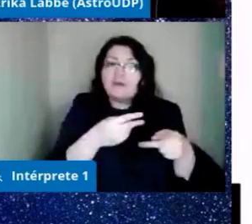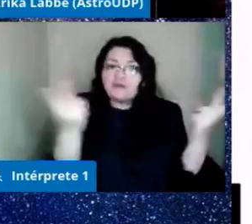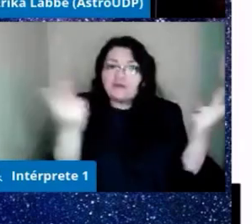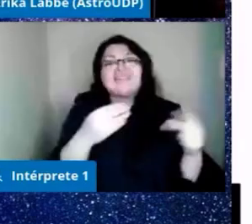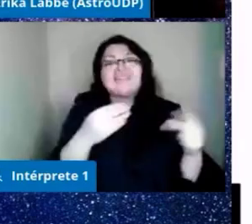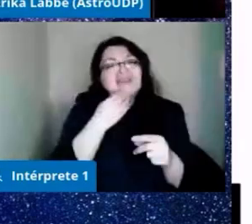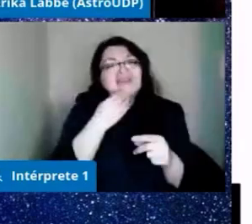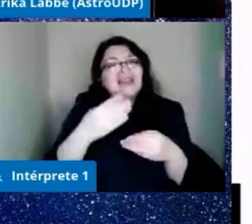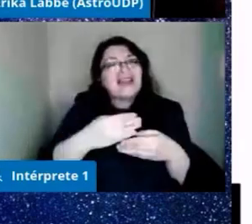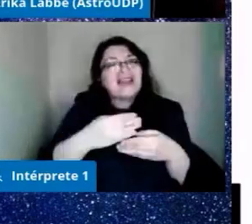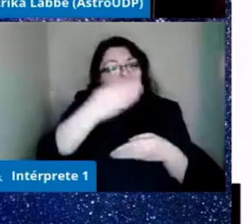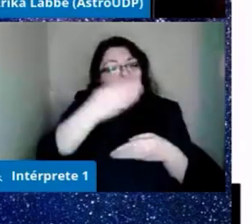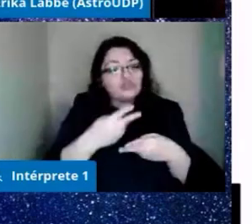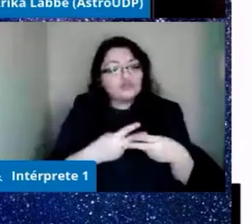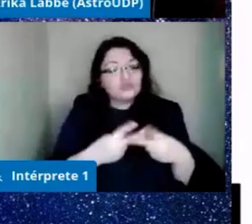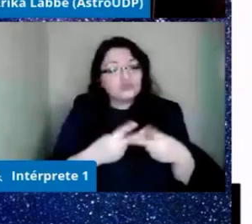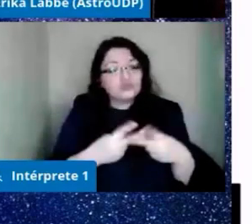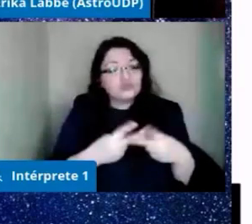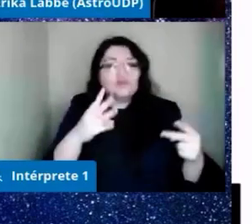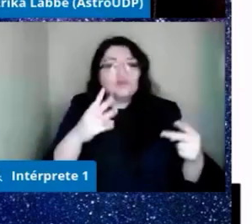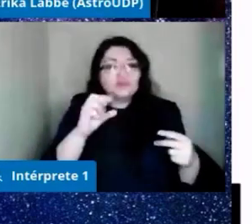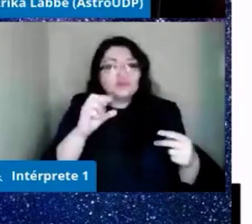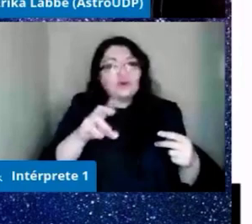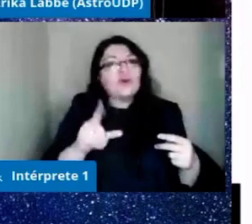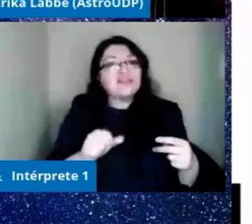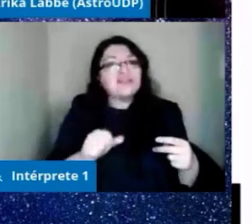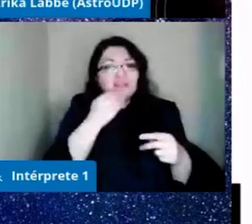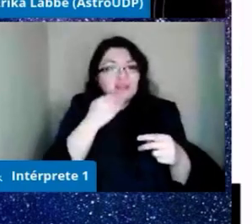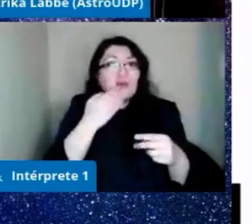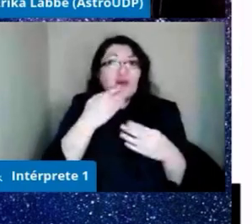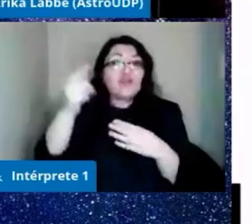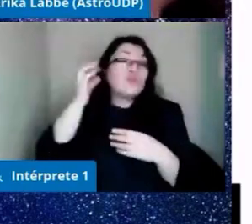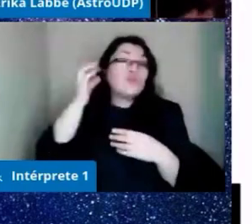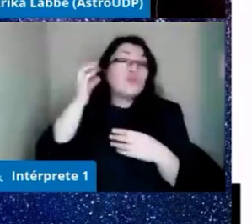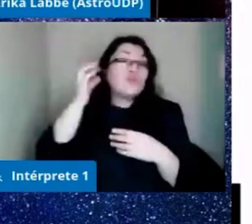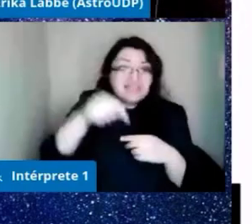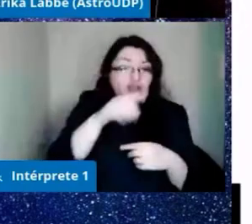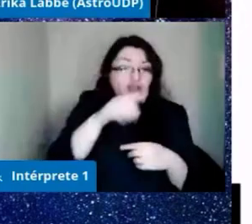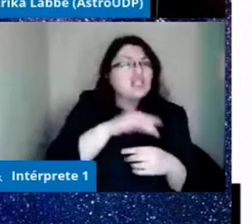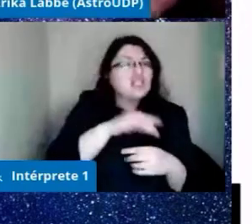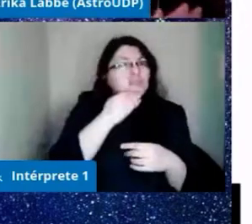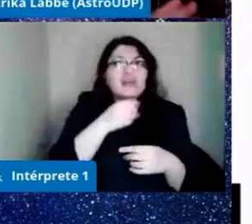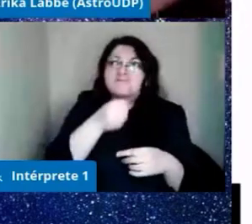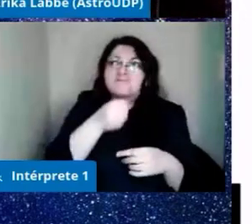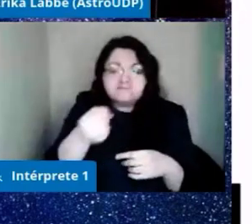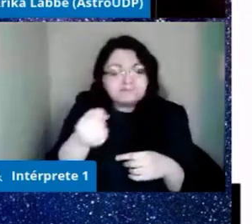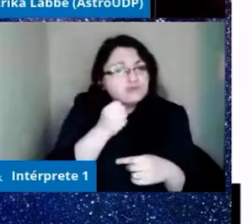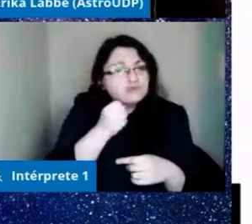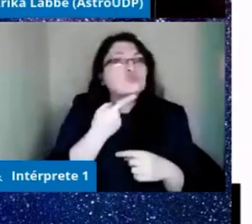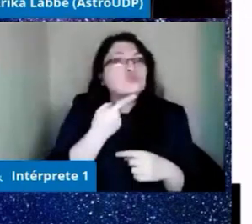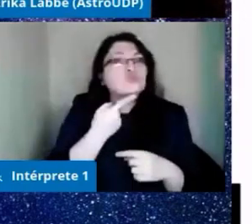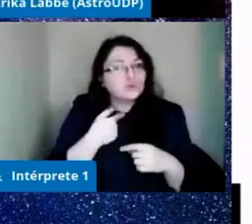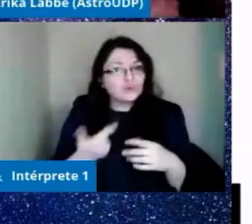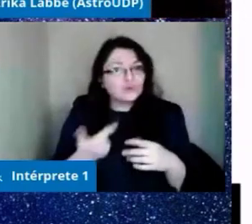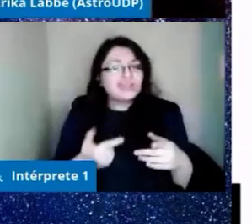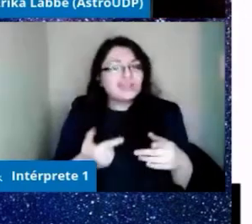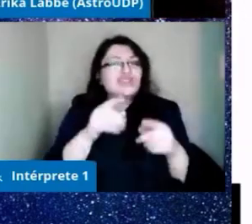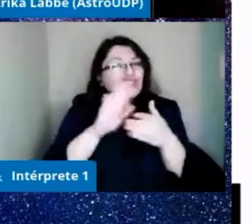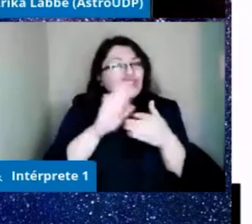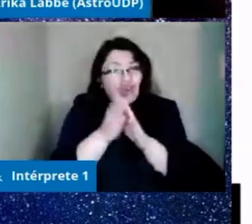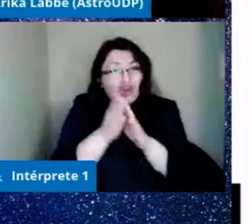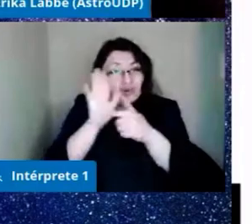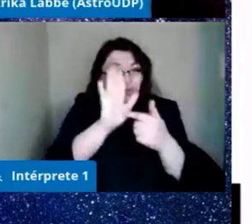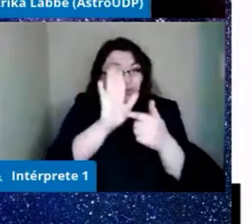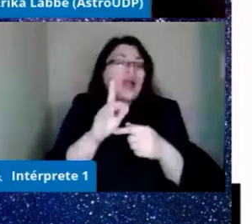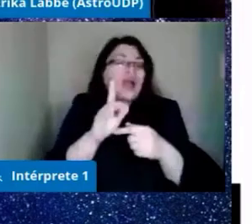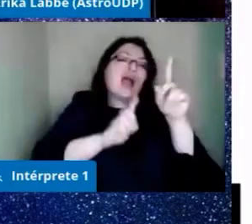que ha venido a Chile también les han hecho entrevistas muy interesantes. Así que bueno, todo esto lo que les estoy mostrando son solamente imágenes de algunas notas de prensa, pero